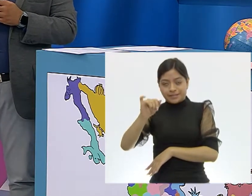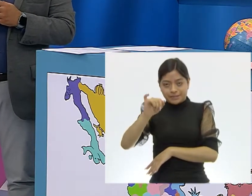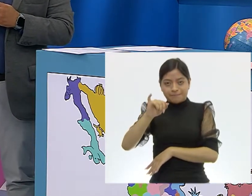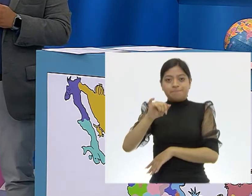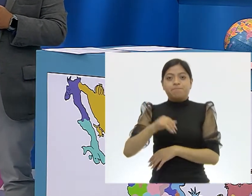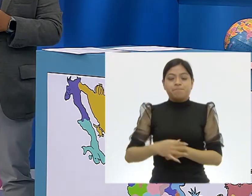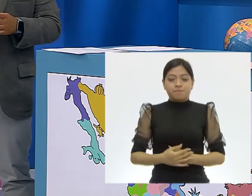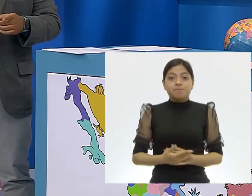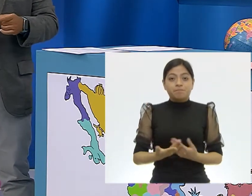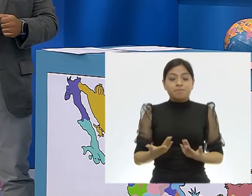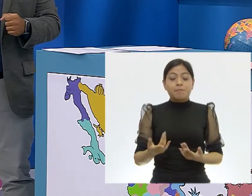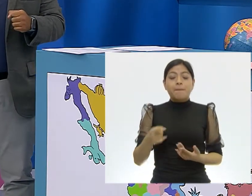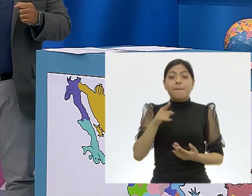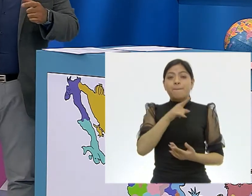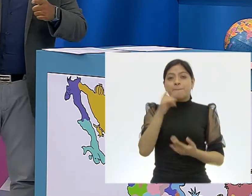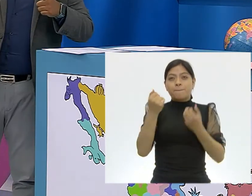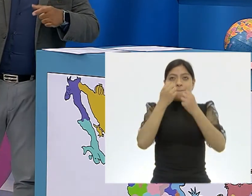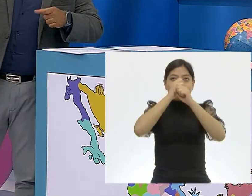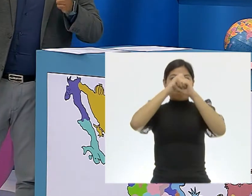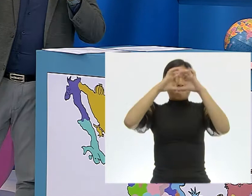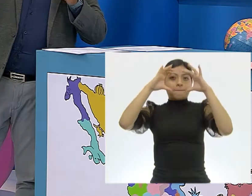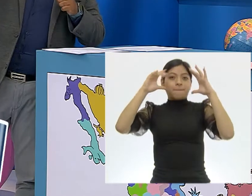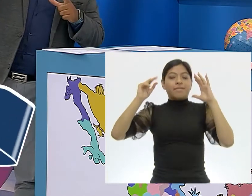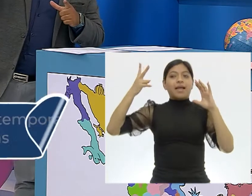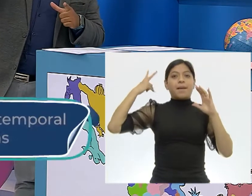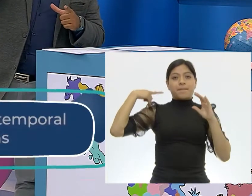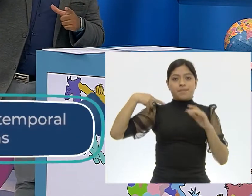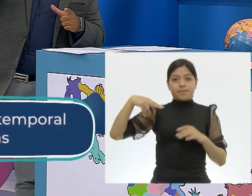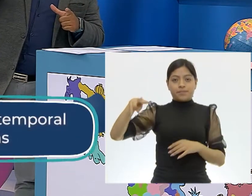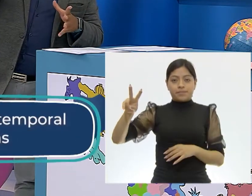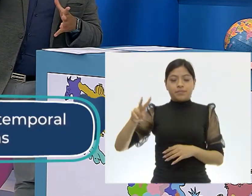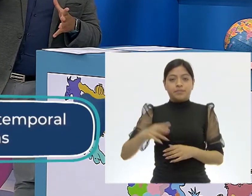sí, hicimos una analepsis, o sea que es un